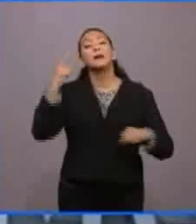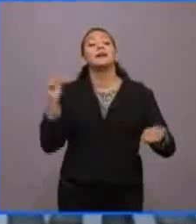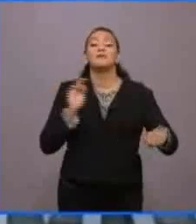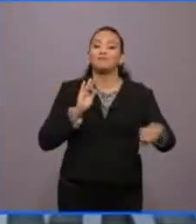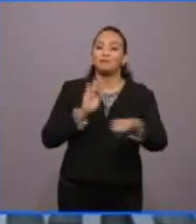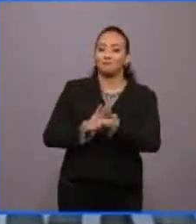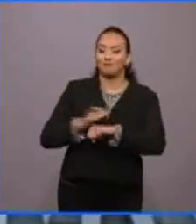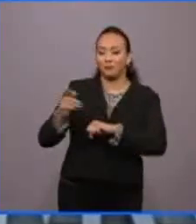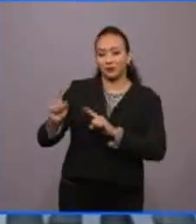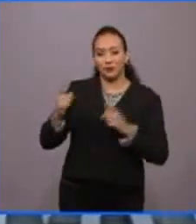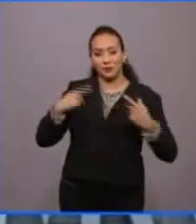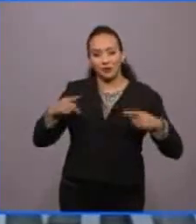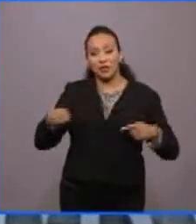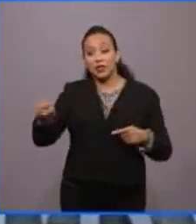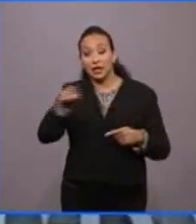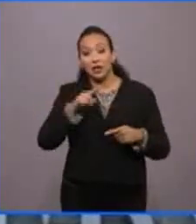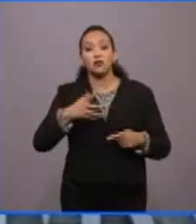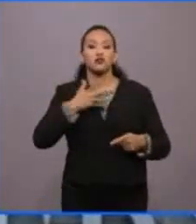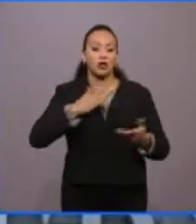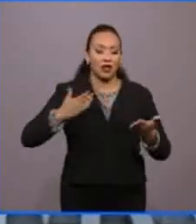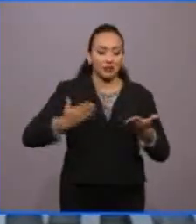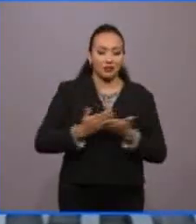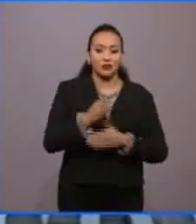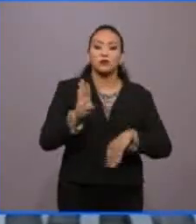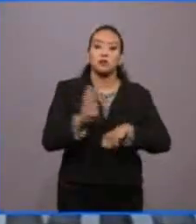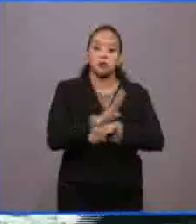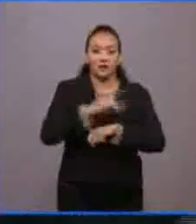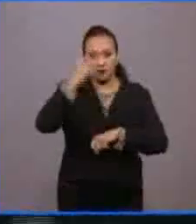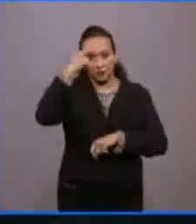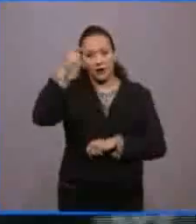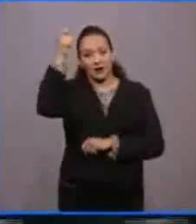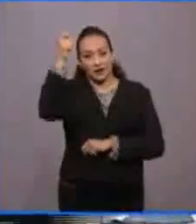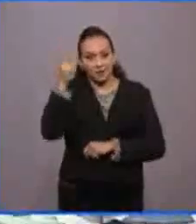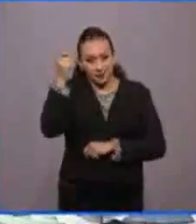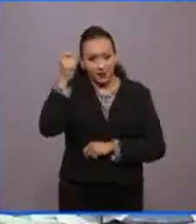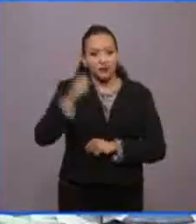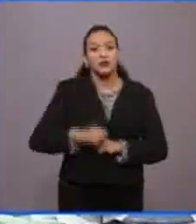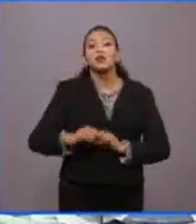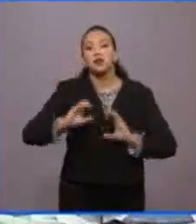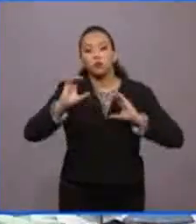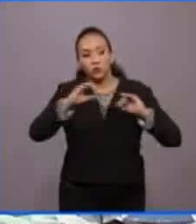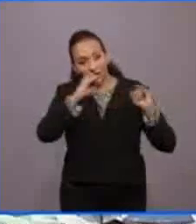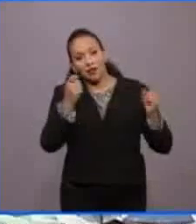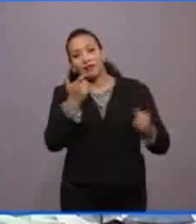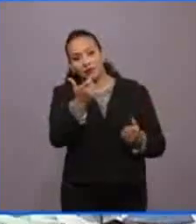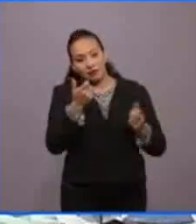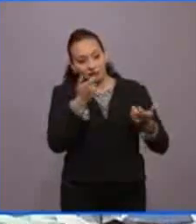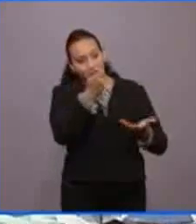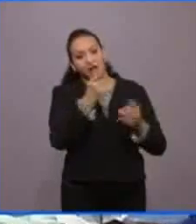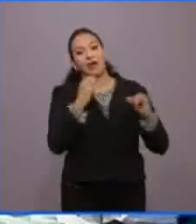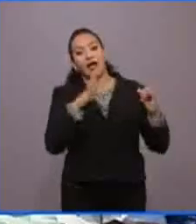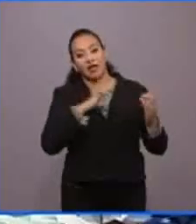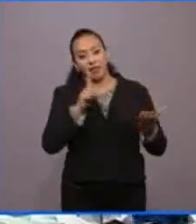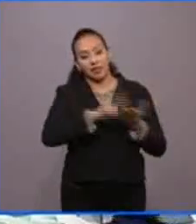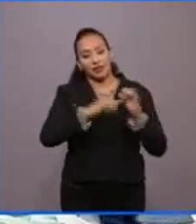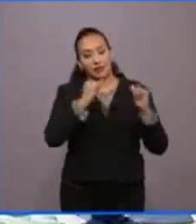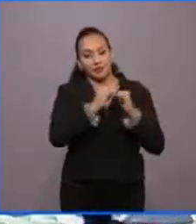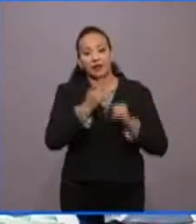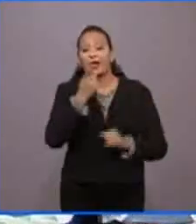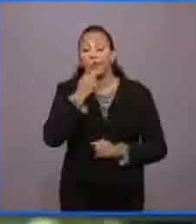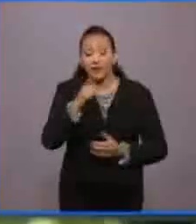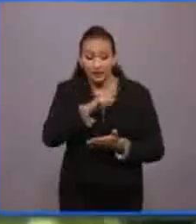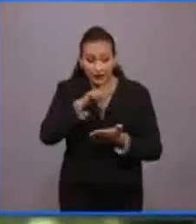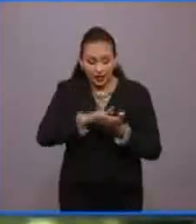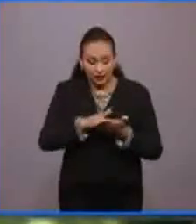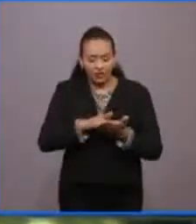seguridad jurídica, el derecho de los beneficiarios a recibir una pensión y el patrimonio del instituto. La disposición establece que en caso